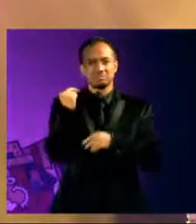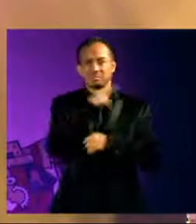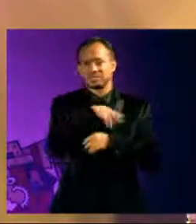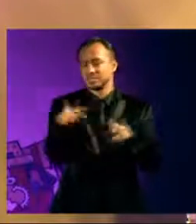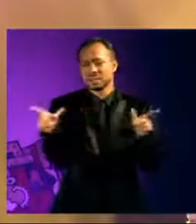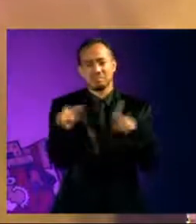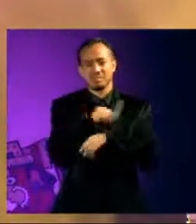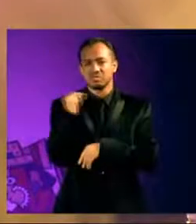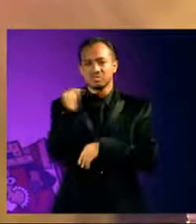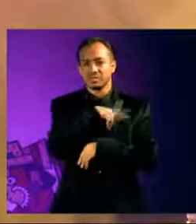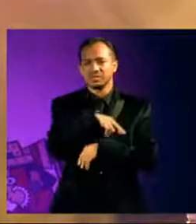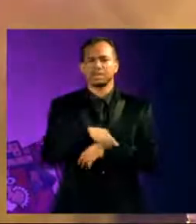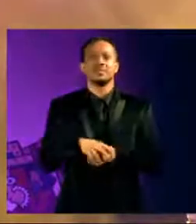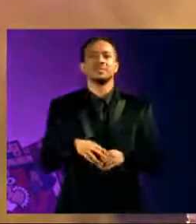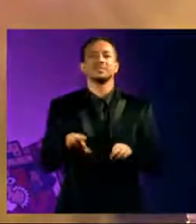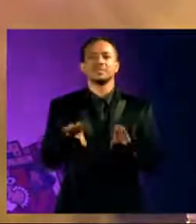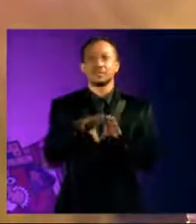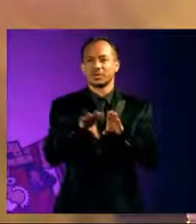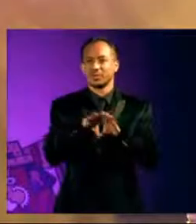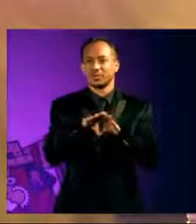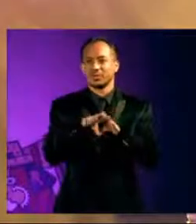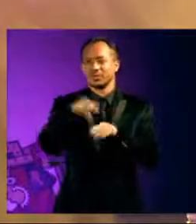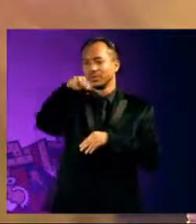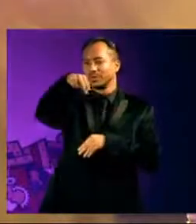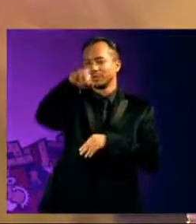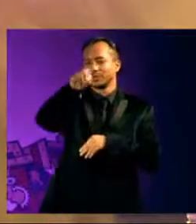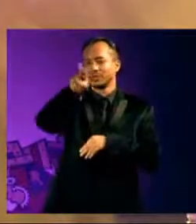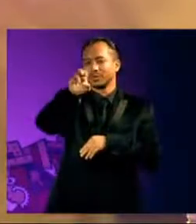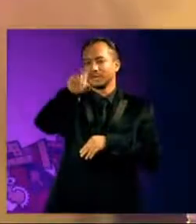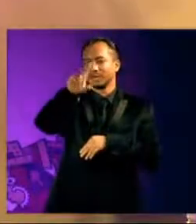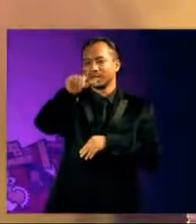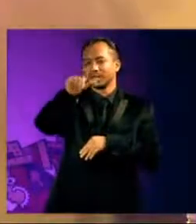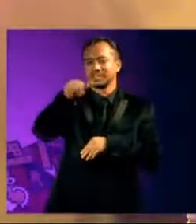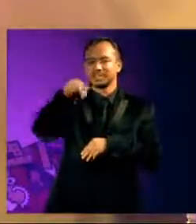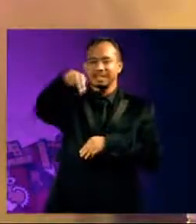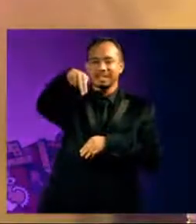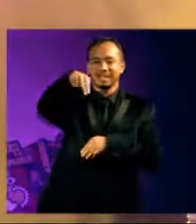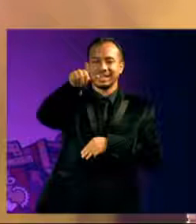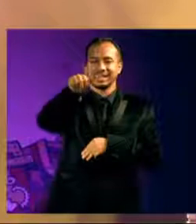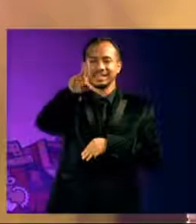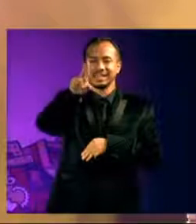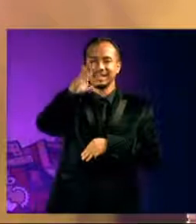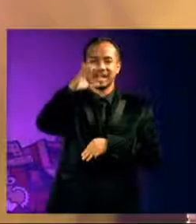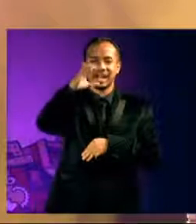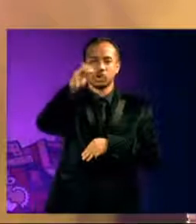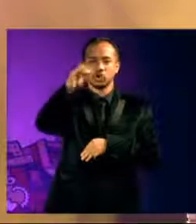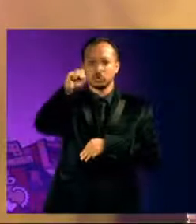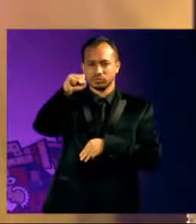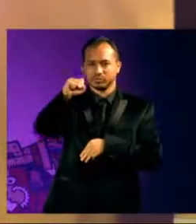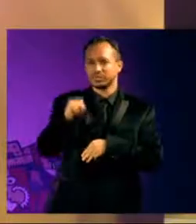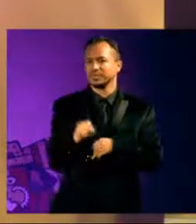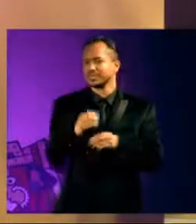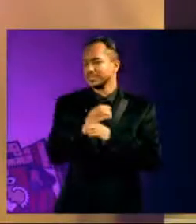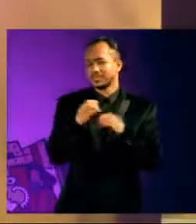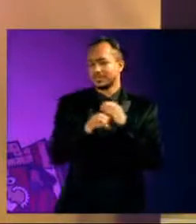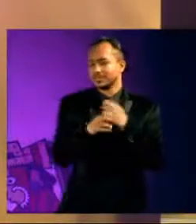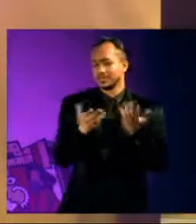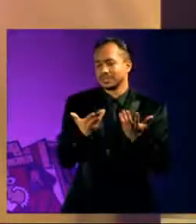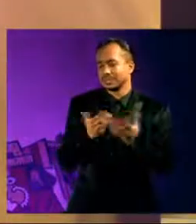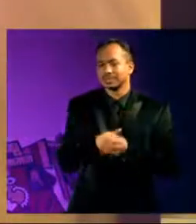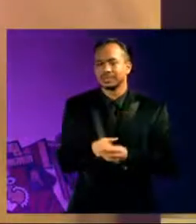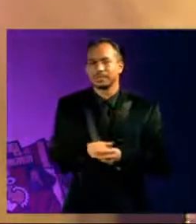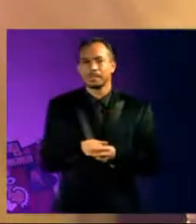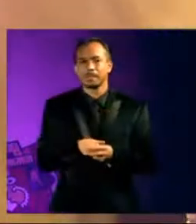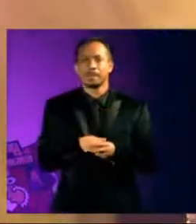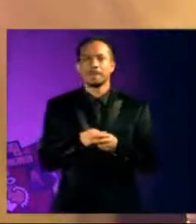vendieron como la autoficción que en realidad era la autobiografía pero pues ahí como medio barnizar con otras cosas